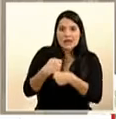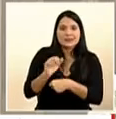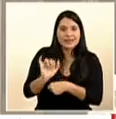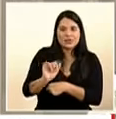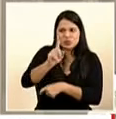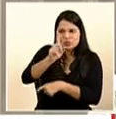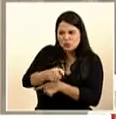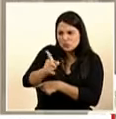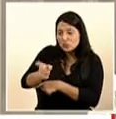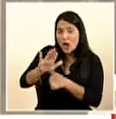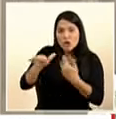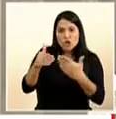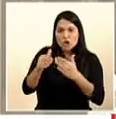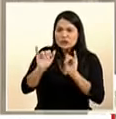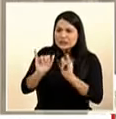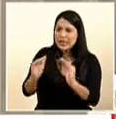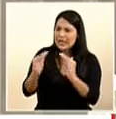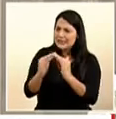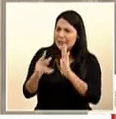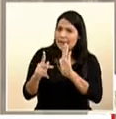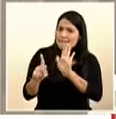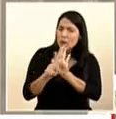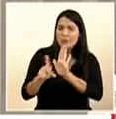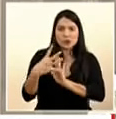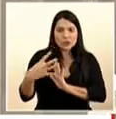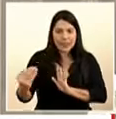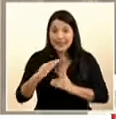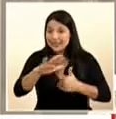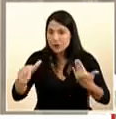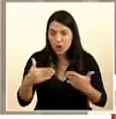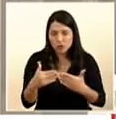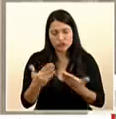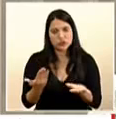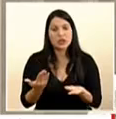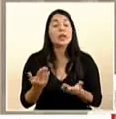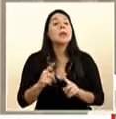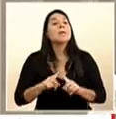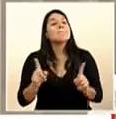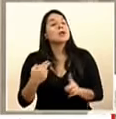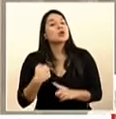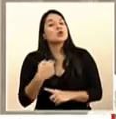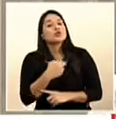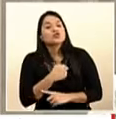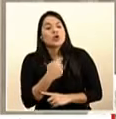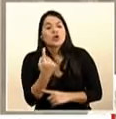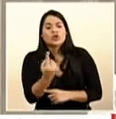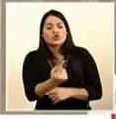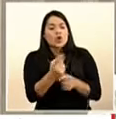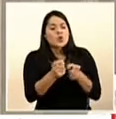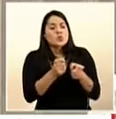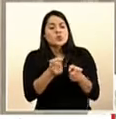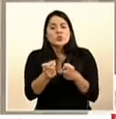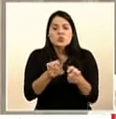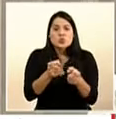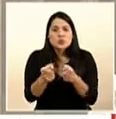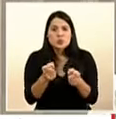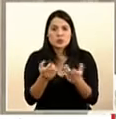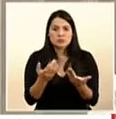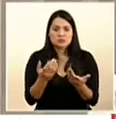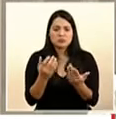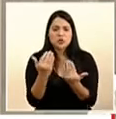al país avanzar en un nivel todavía más allá de los asuntos sumamente esenciales pero siempre